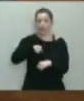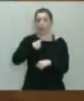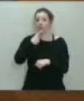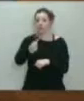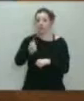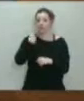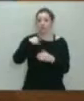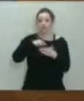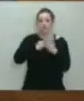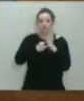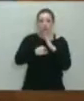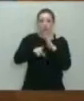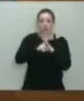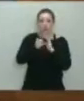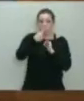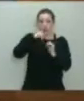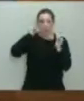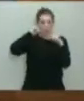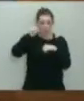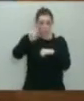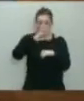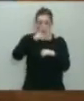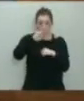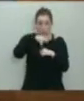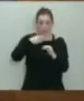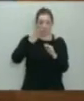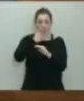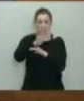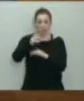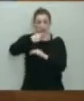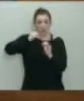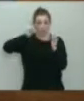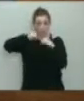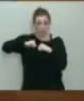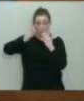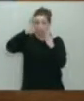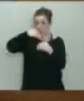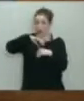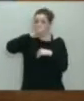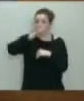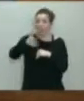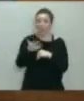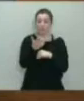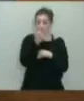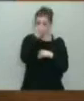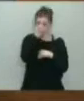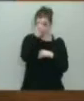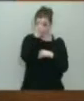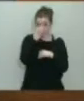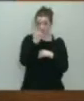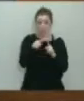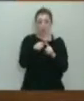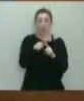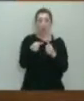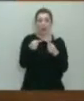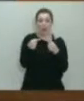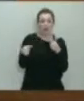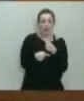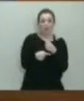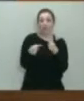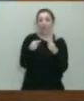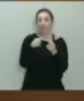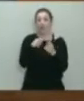ley que han presentado y no estamos de acuerdo porque, sin tener ese santo temor al déficit y a la deuda de